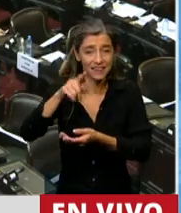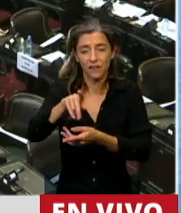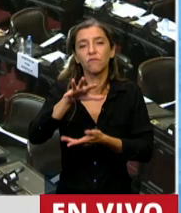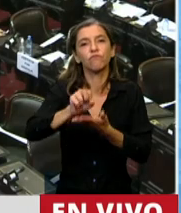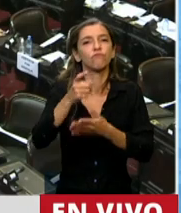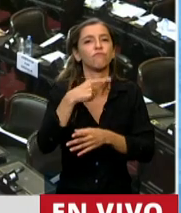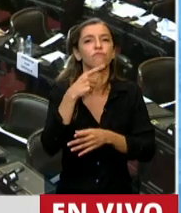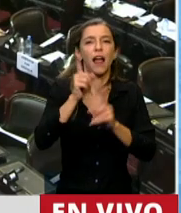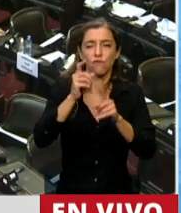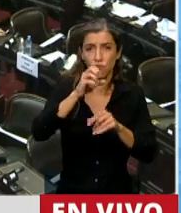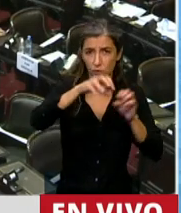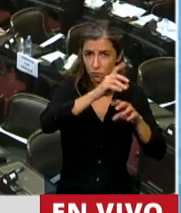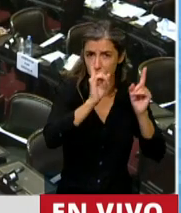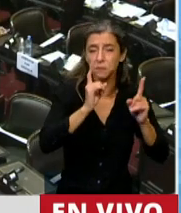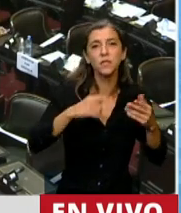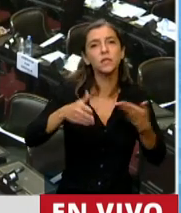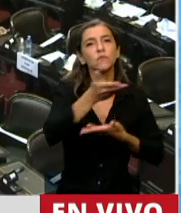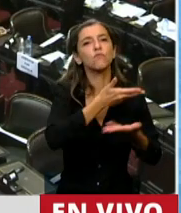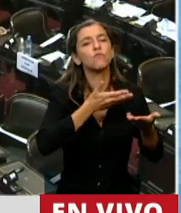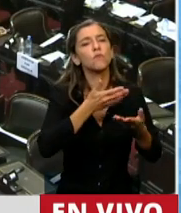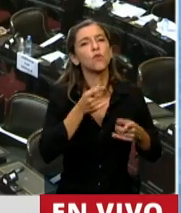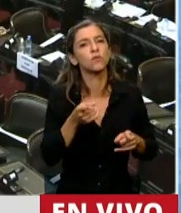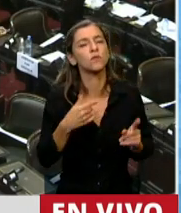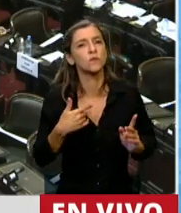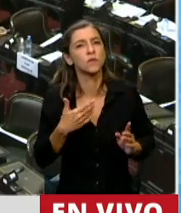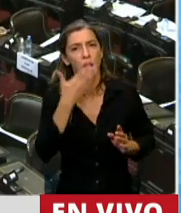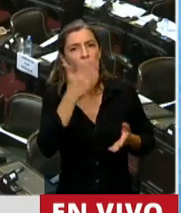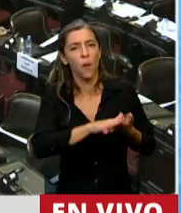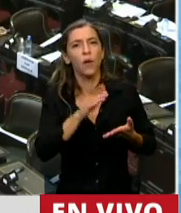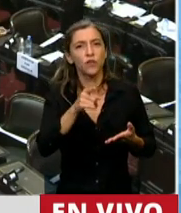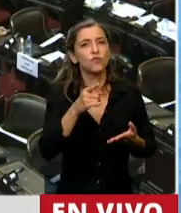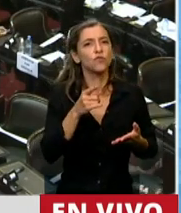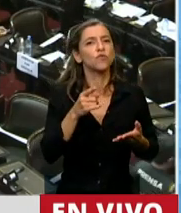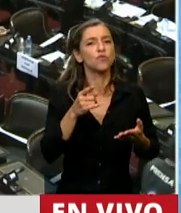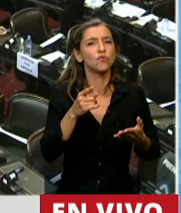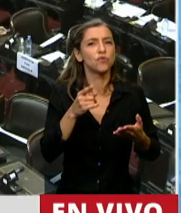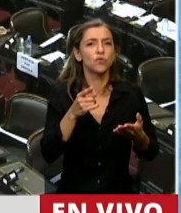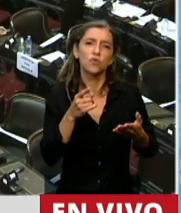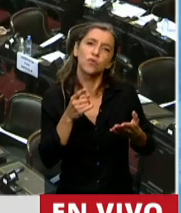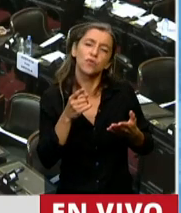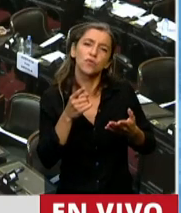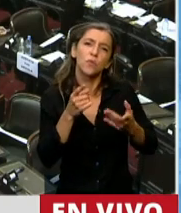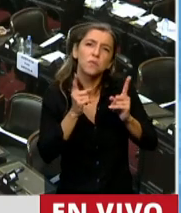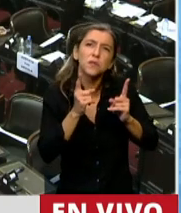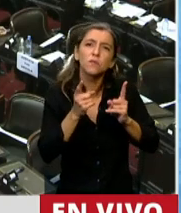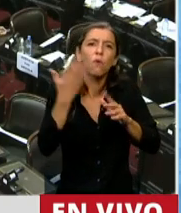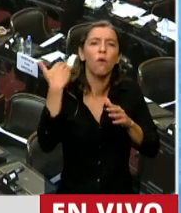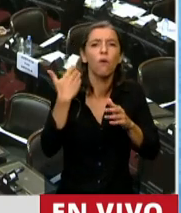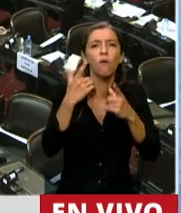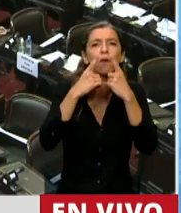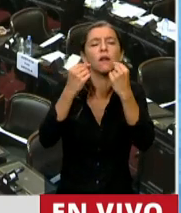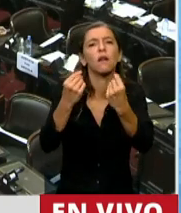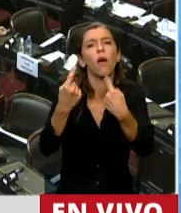responsable. Porque muchas de las personas que estábamos allí reclamando por tierra y vivienda,